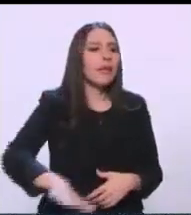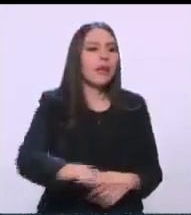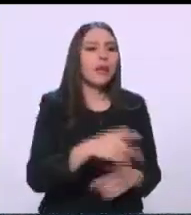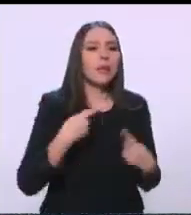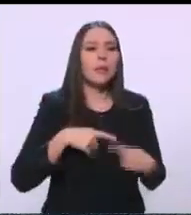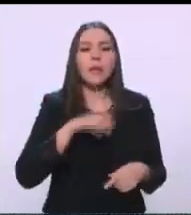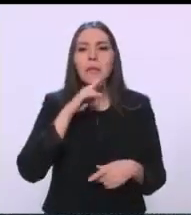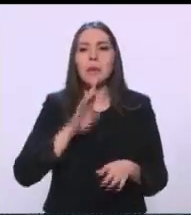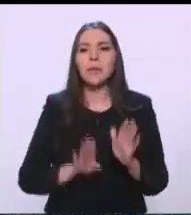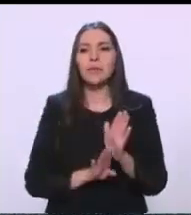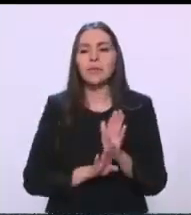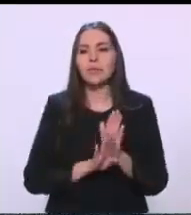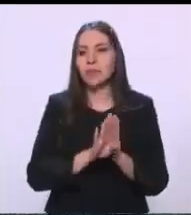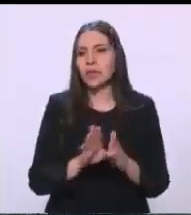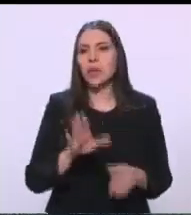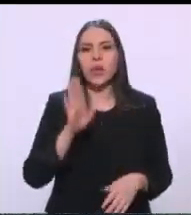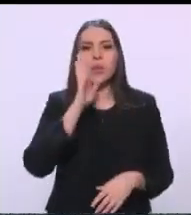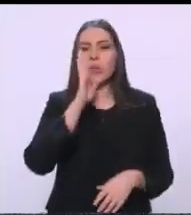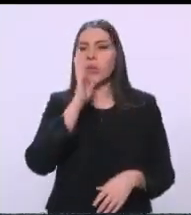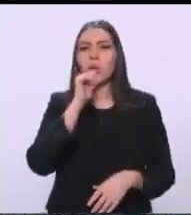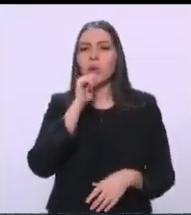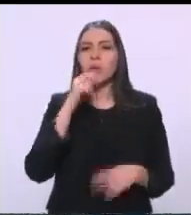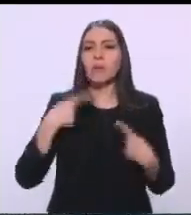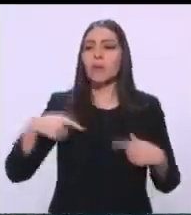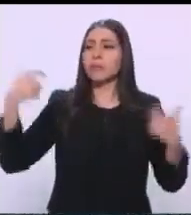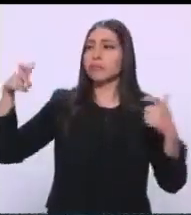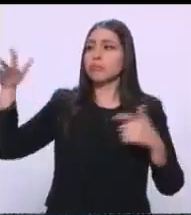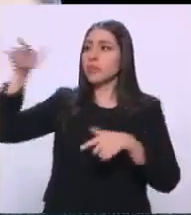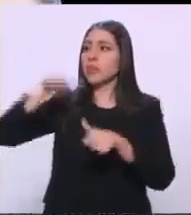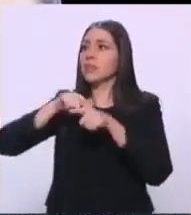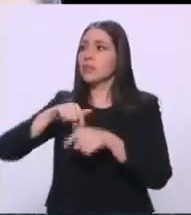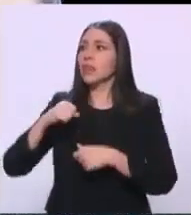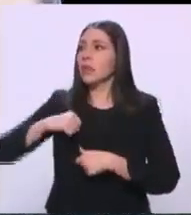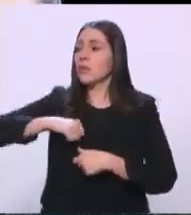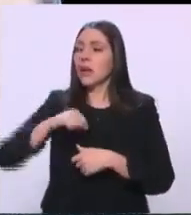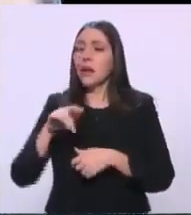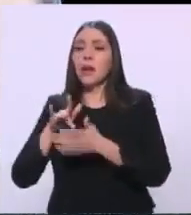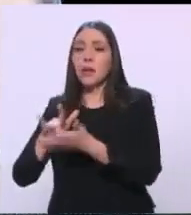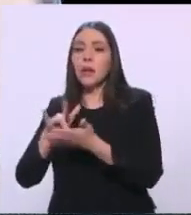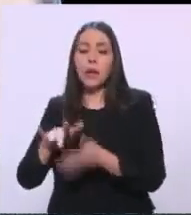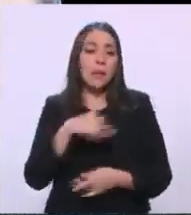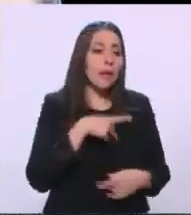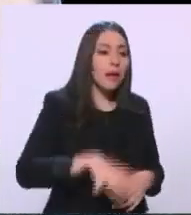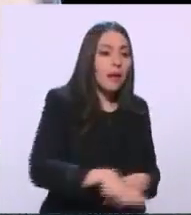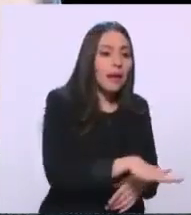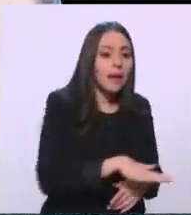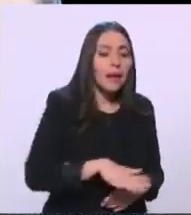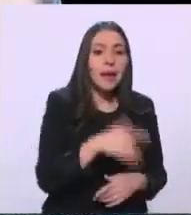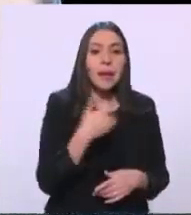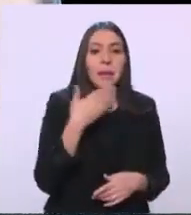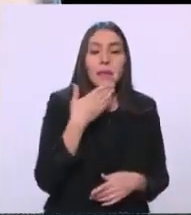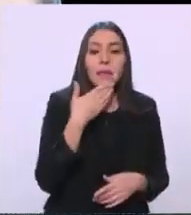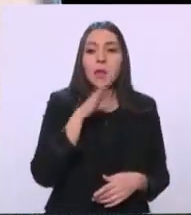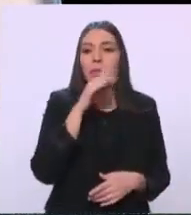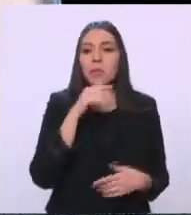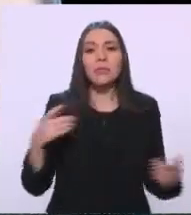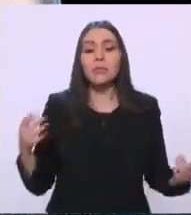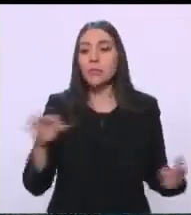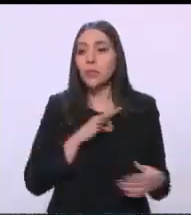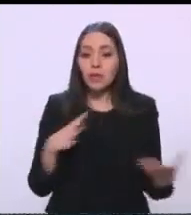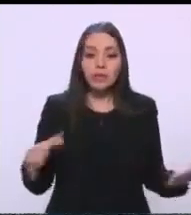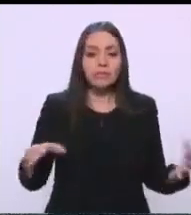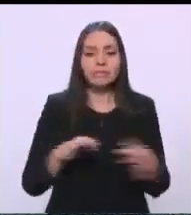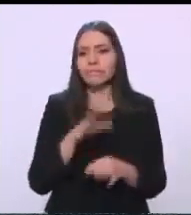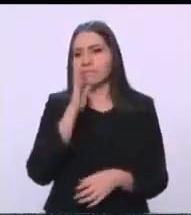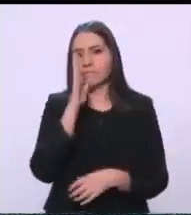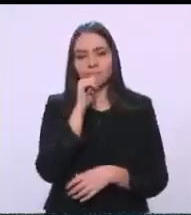juntos. No puede existir corrupción, no puede existir un estado de privilegios con un estado de bienestar. Se contraponen. Entonces, lo que